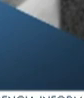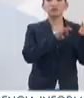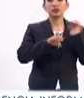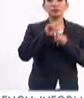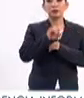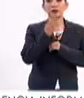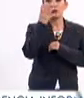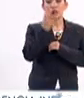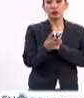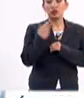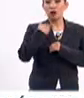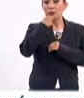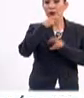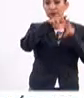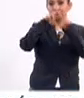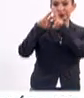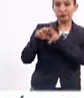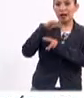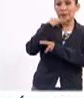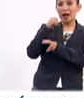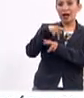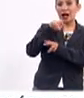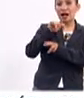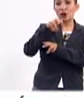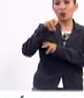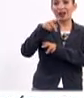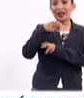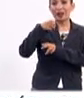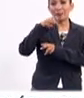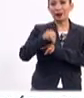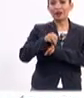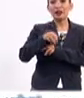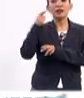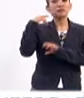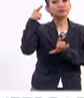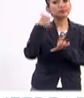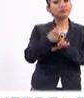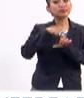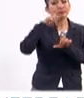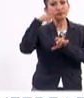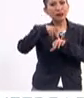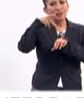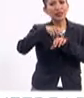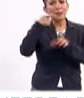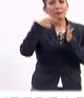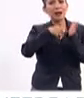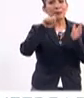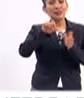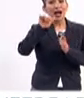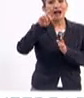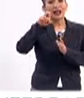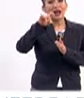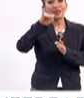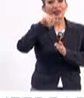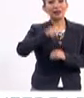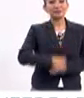En 1924, el astrónomo alemán Carl Wilhelm Raimund descubrió el asteroide 1020